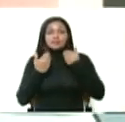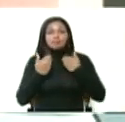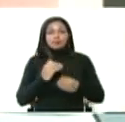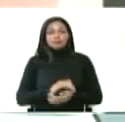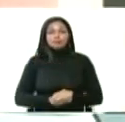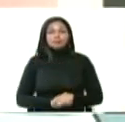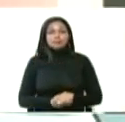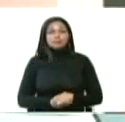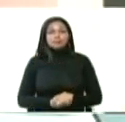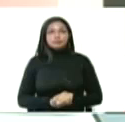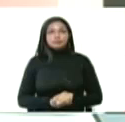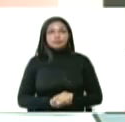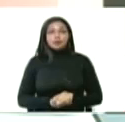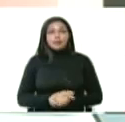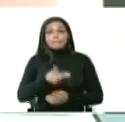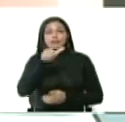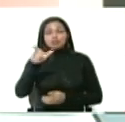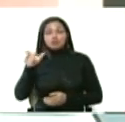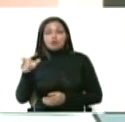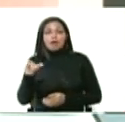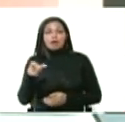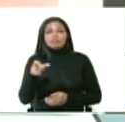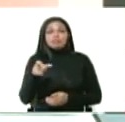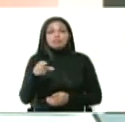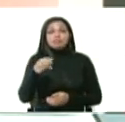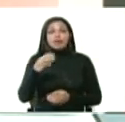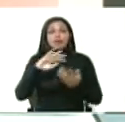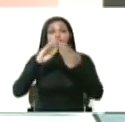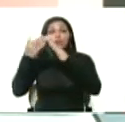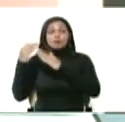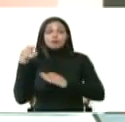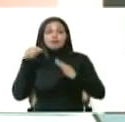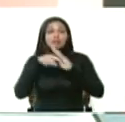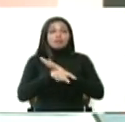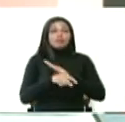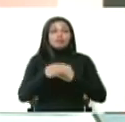de colaboradores cubanos de Barrio Adentro.